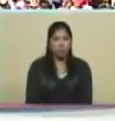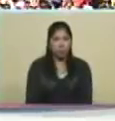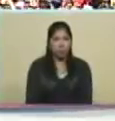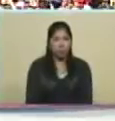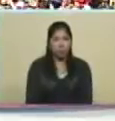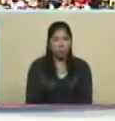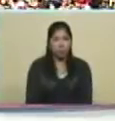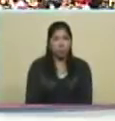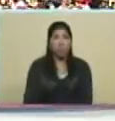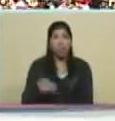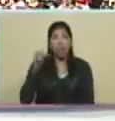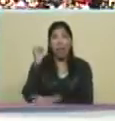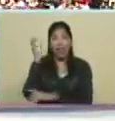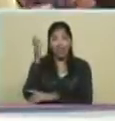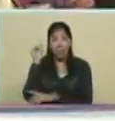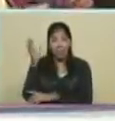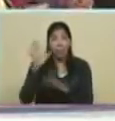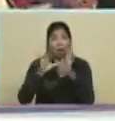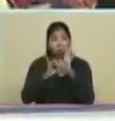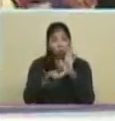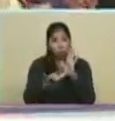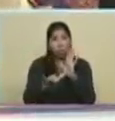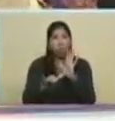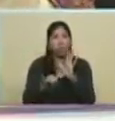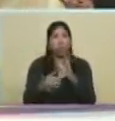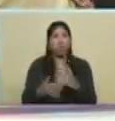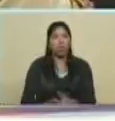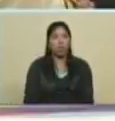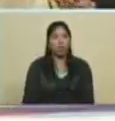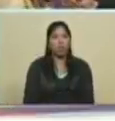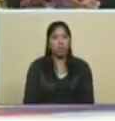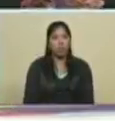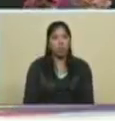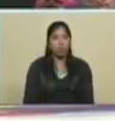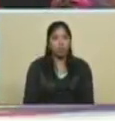Una Asamblea Nacional Constituyente